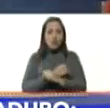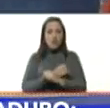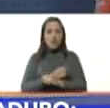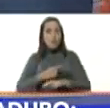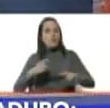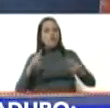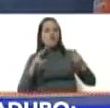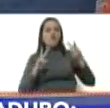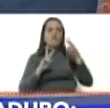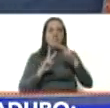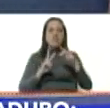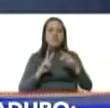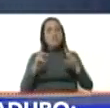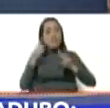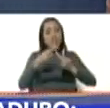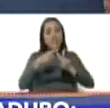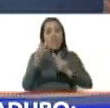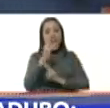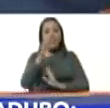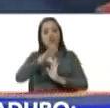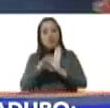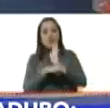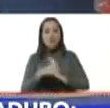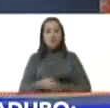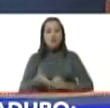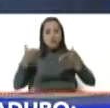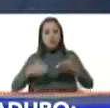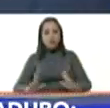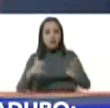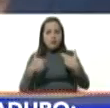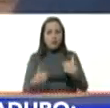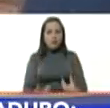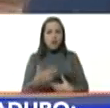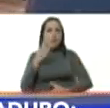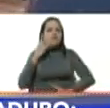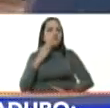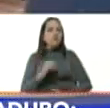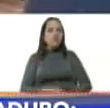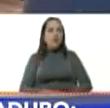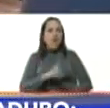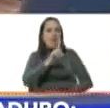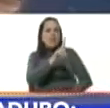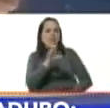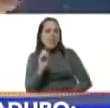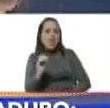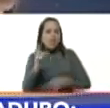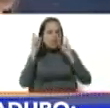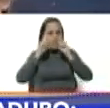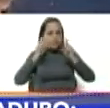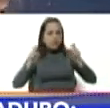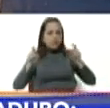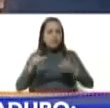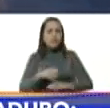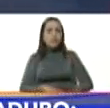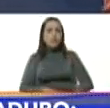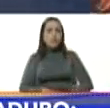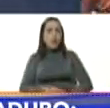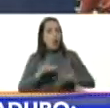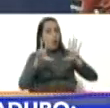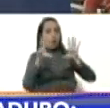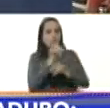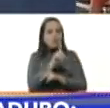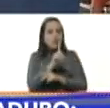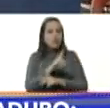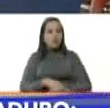tengo el curso Parto Humanizado, por ejemplo. Presidente, tenemos 10 tutoriales. A las 8 no, porque está talento de corazón,